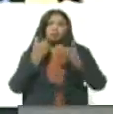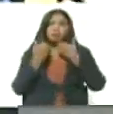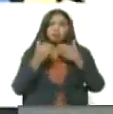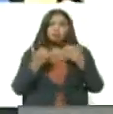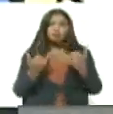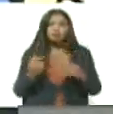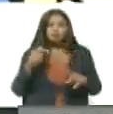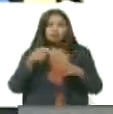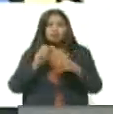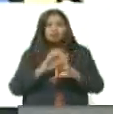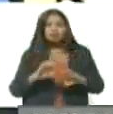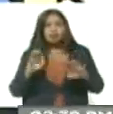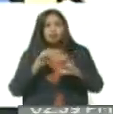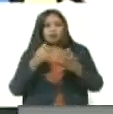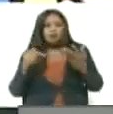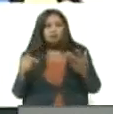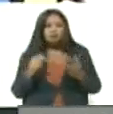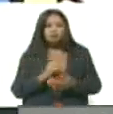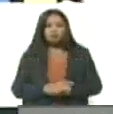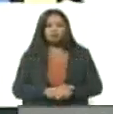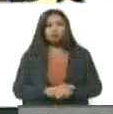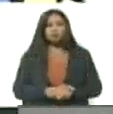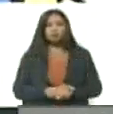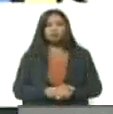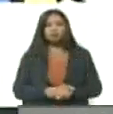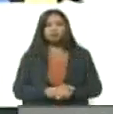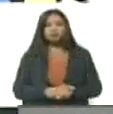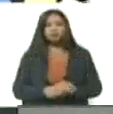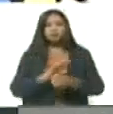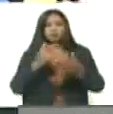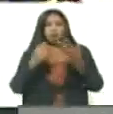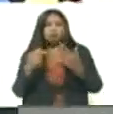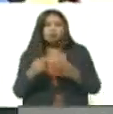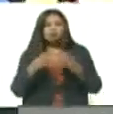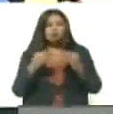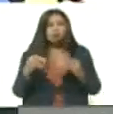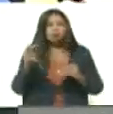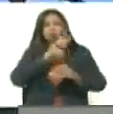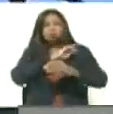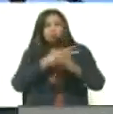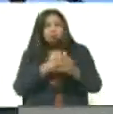no alcanzan los recursos, cuando la cosa se pone dura,